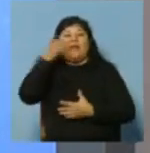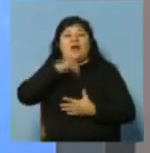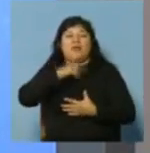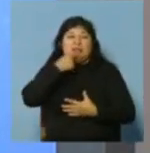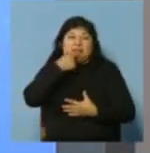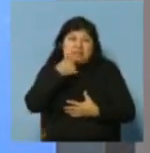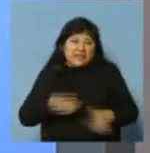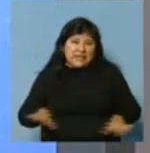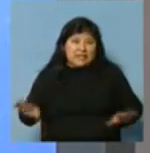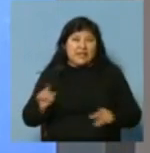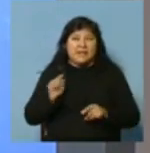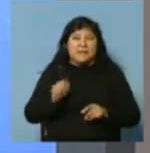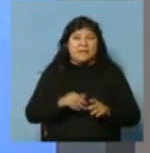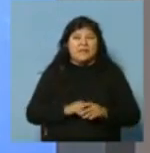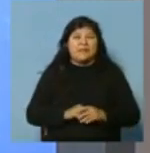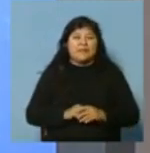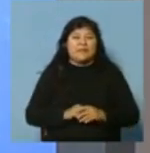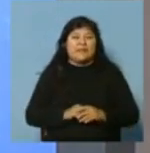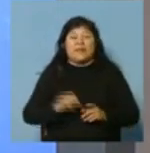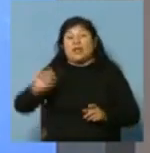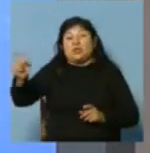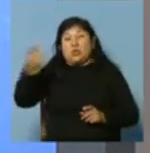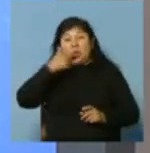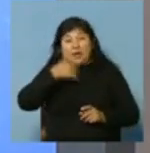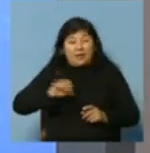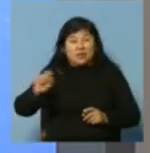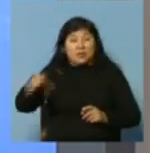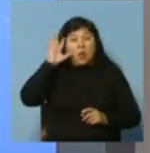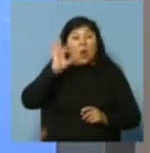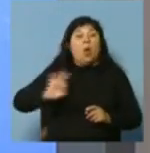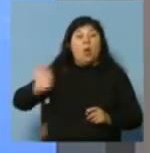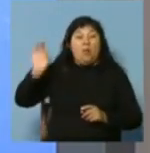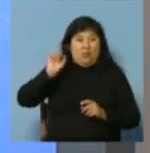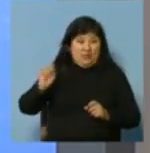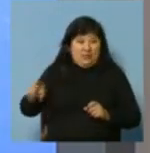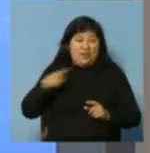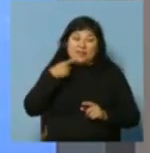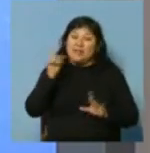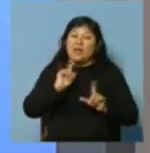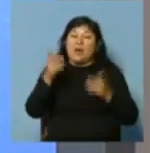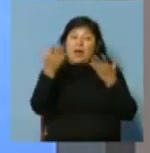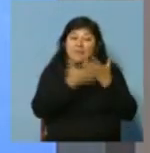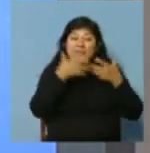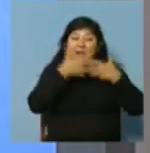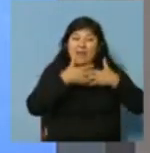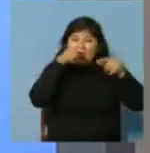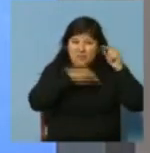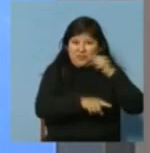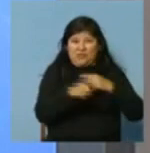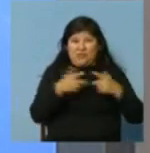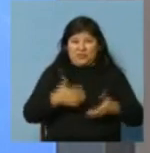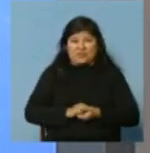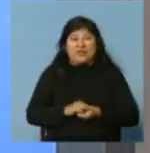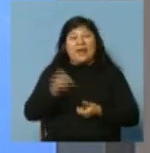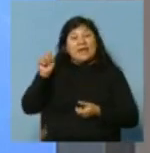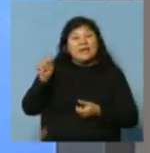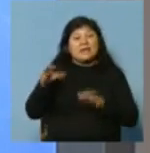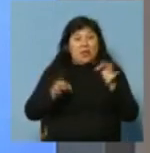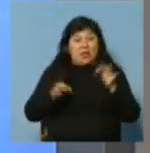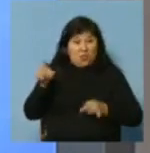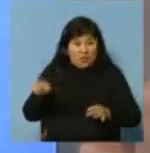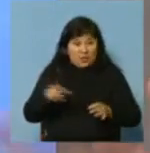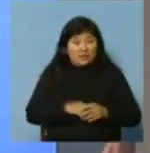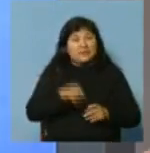su objetivo en su historia y valga la redundancia de que está llevando a cabo este que es el juez reiteramos la invitación